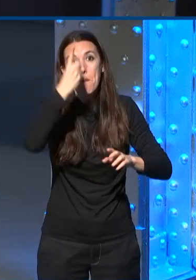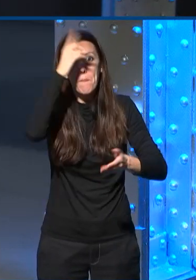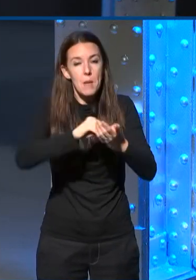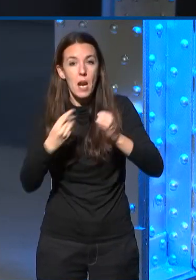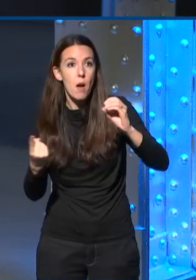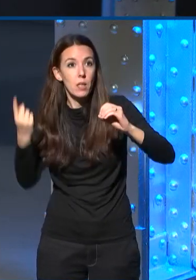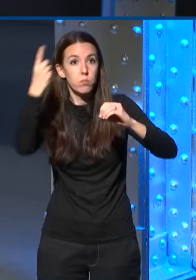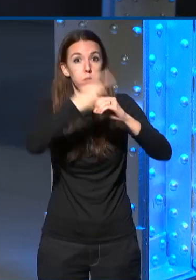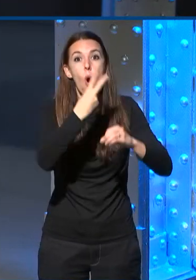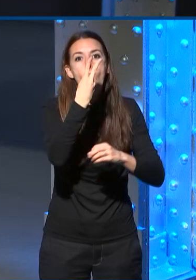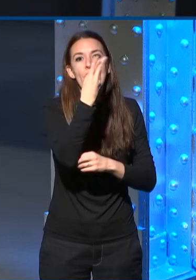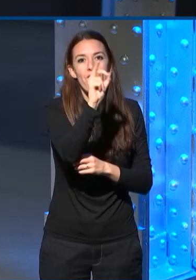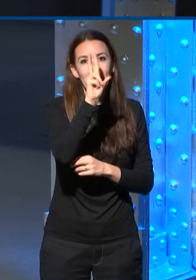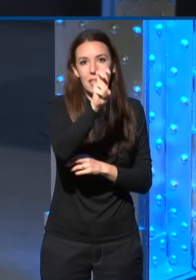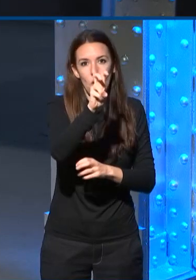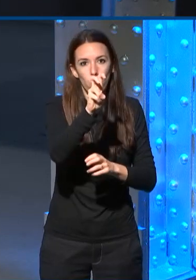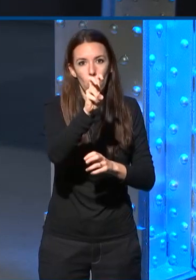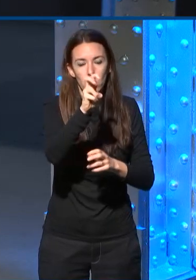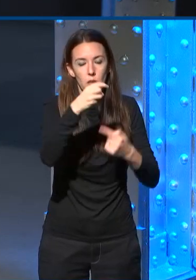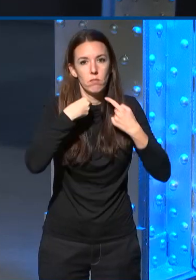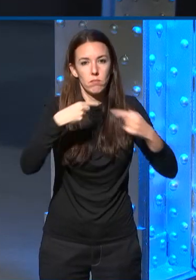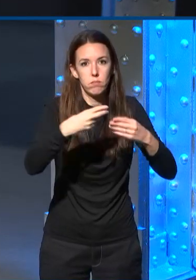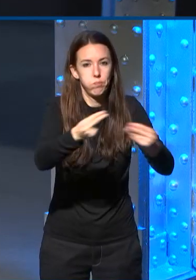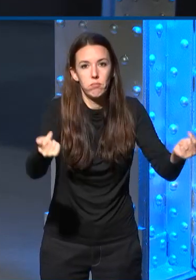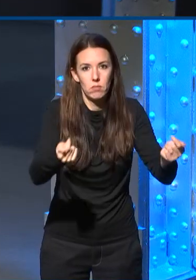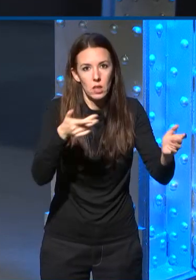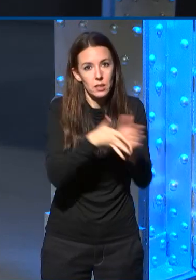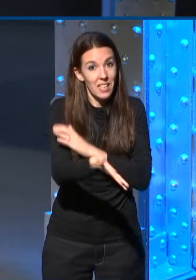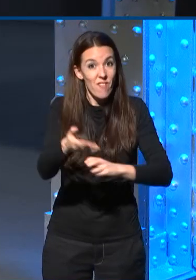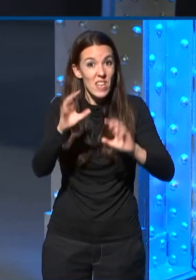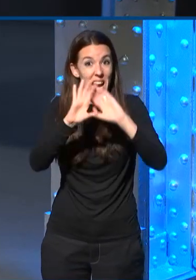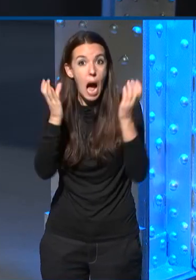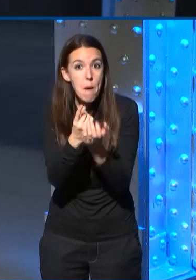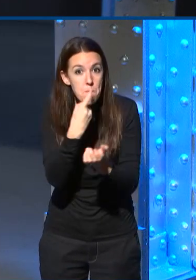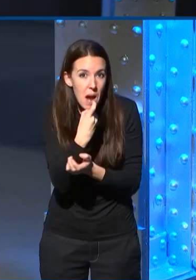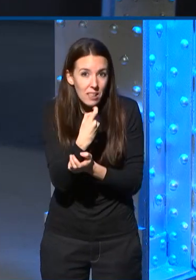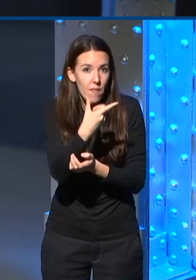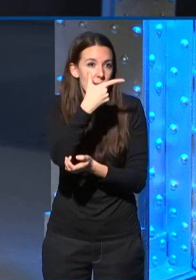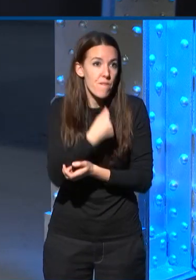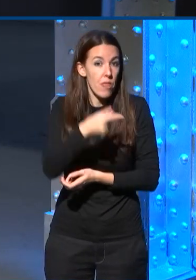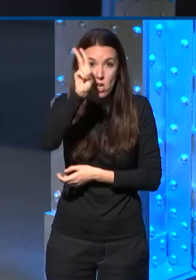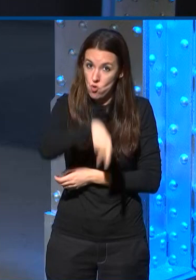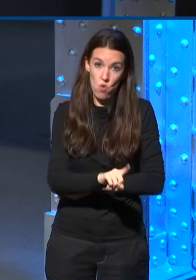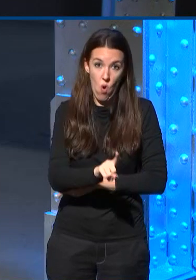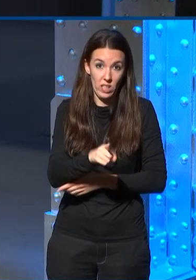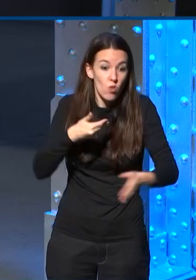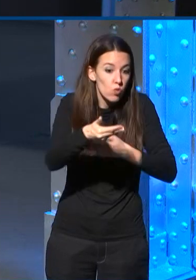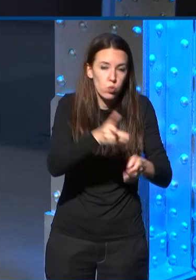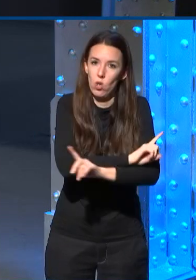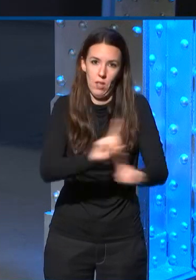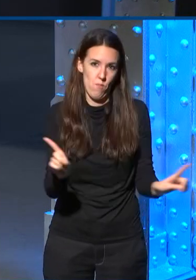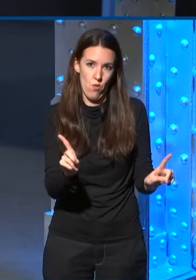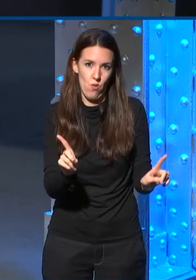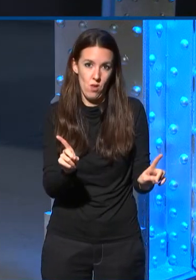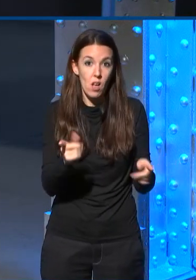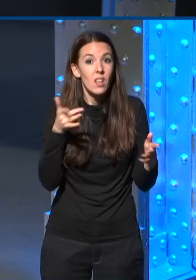más. Es decir, de alguna forma Marte nos estaba mostrando su peor cara y nos estaba diciendo que eso no había sido fácil hasta entonces y no iba a ser fácil después.